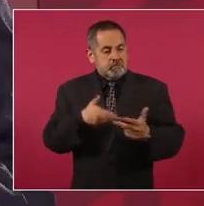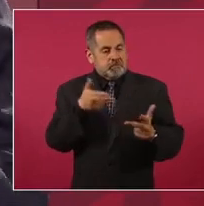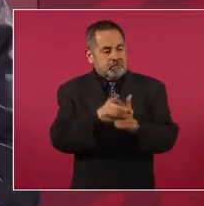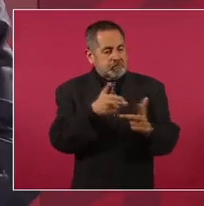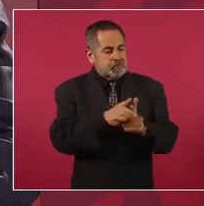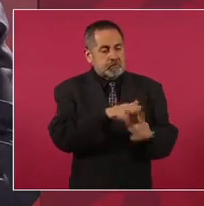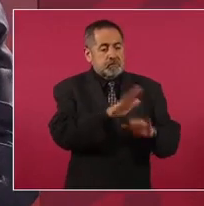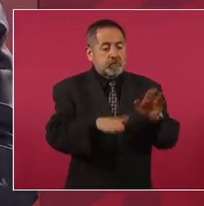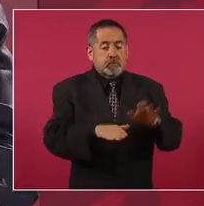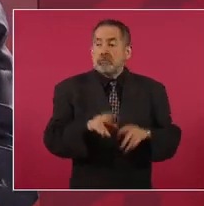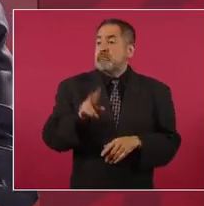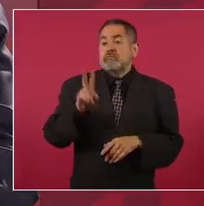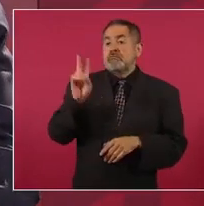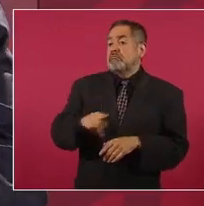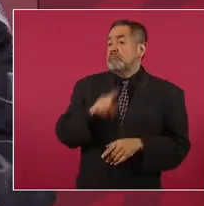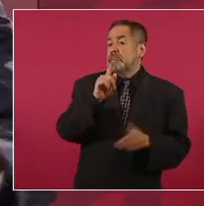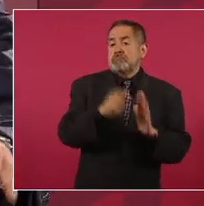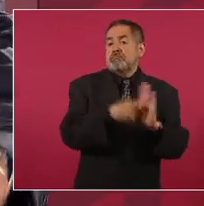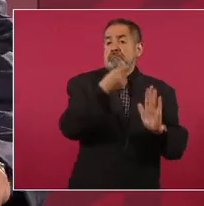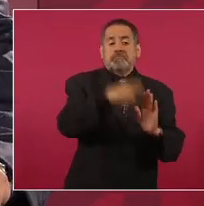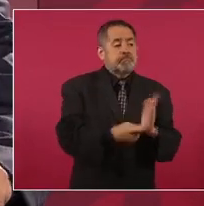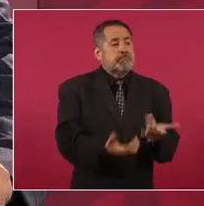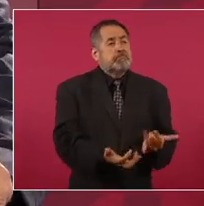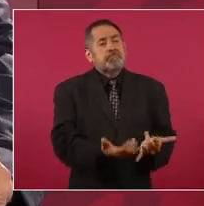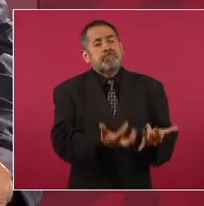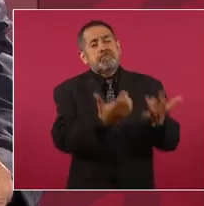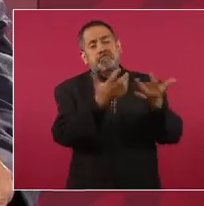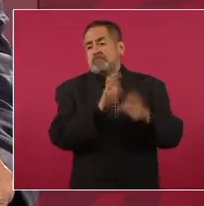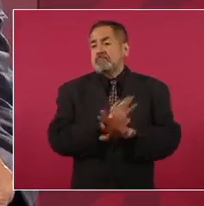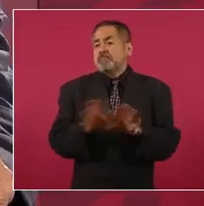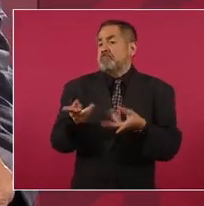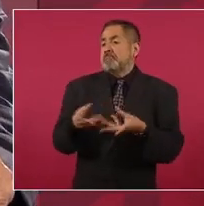asesinados y quemados en un basurero.